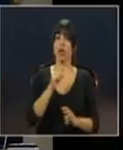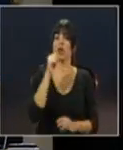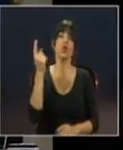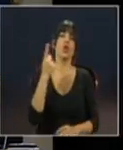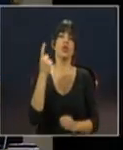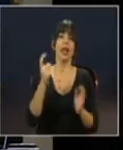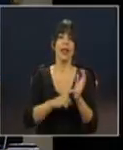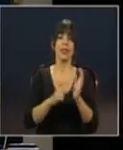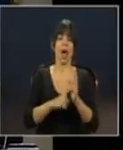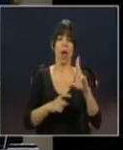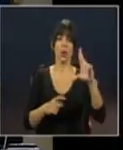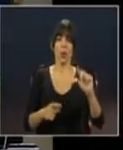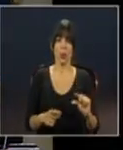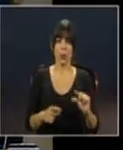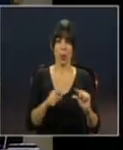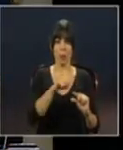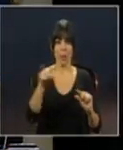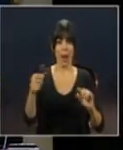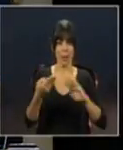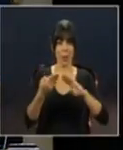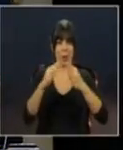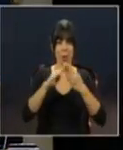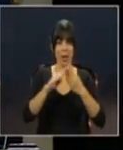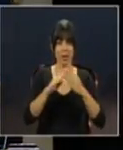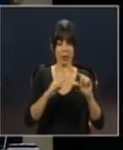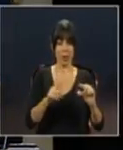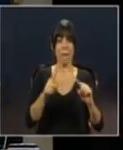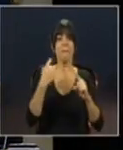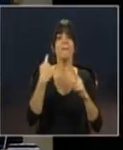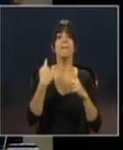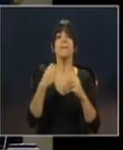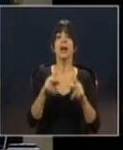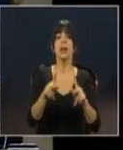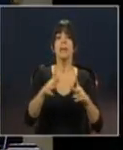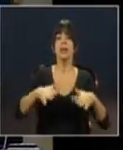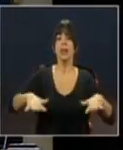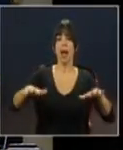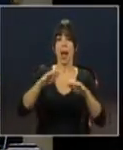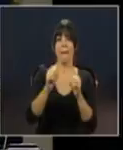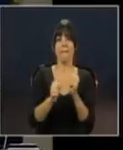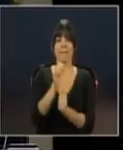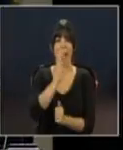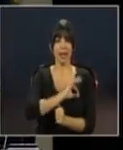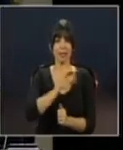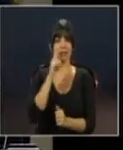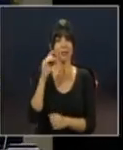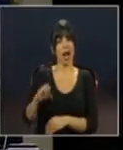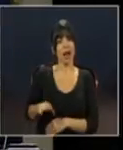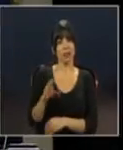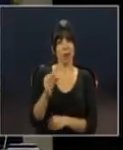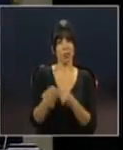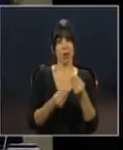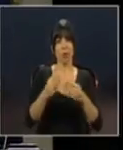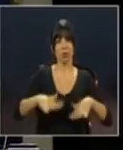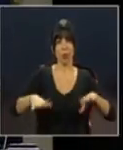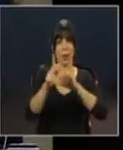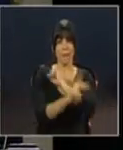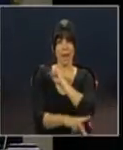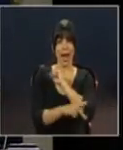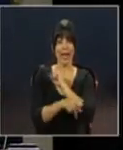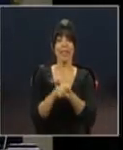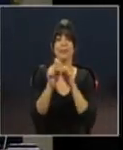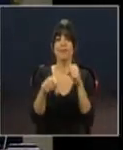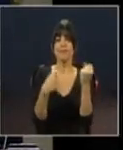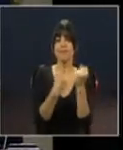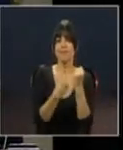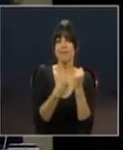de endeudamiento de la población, sino que permite un entorno más favorable para la inversión productiva en el país, lo que sin duda